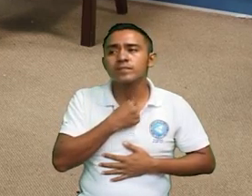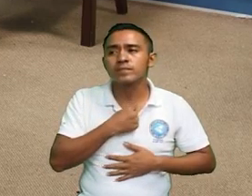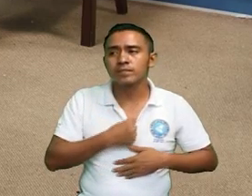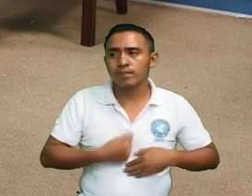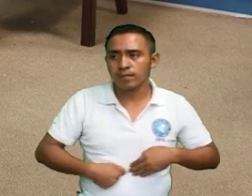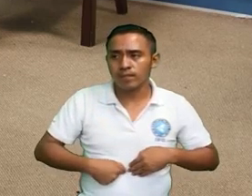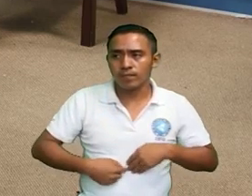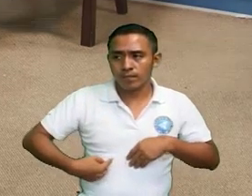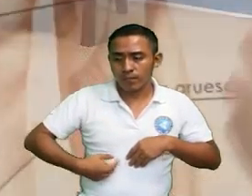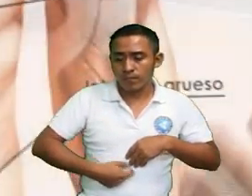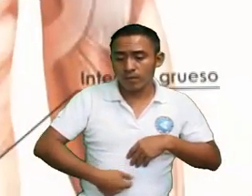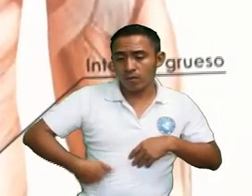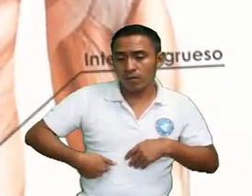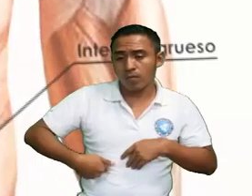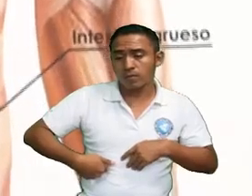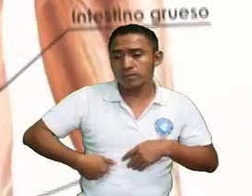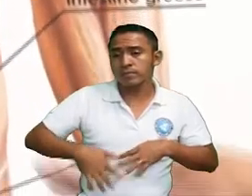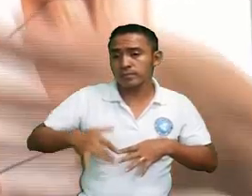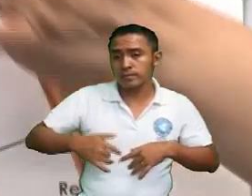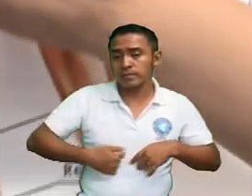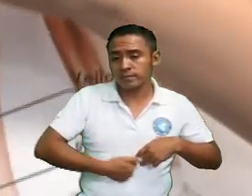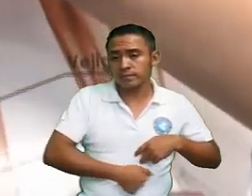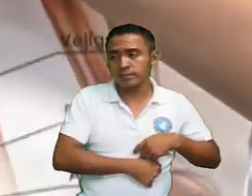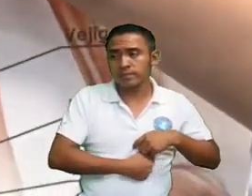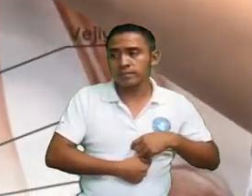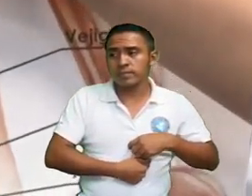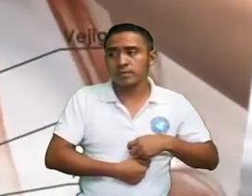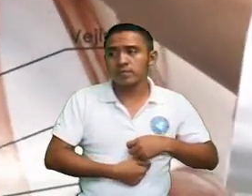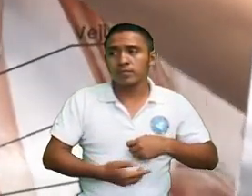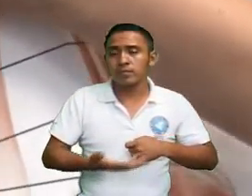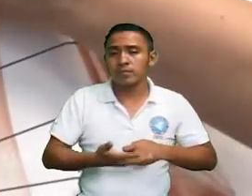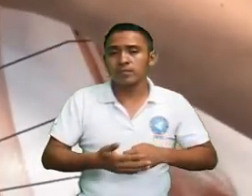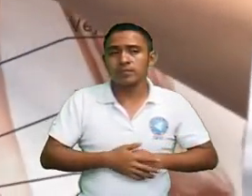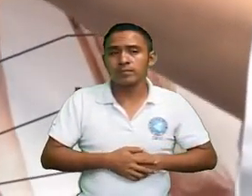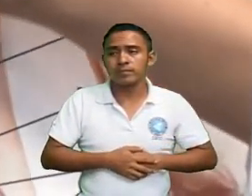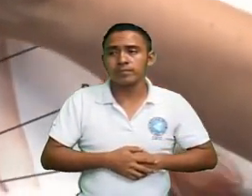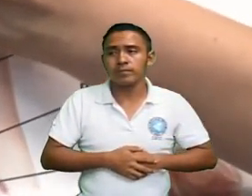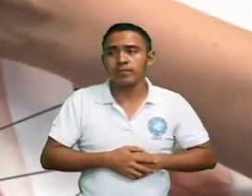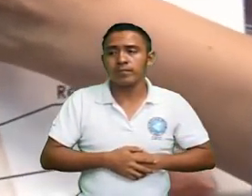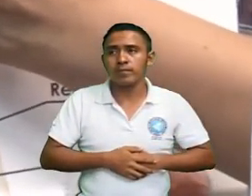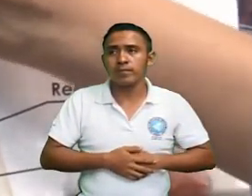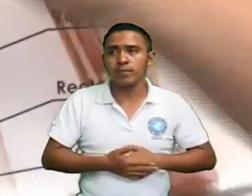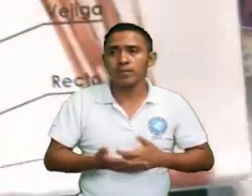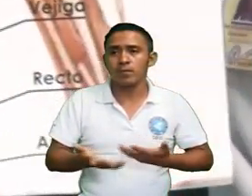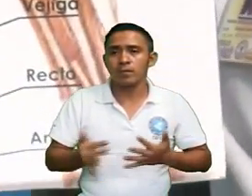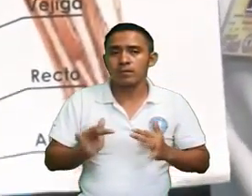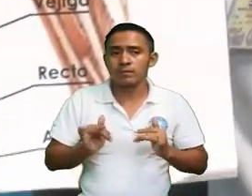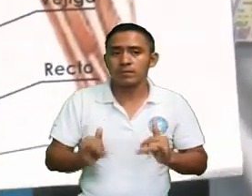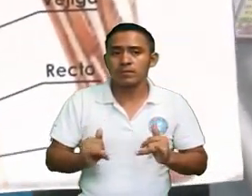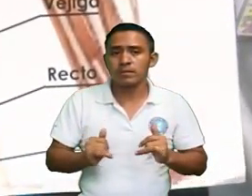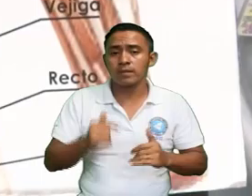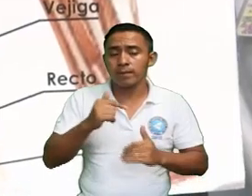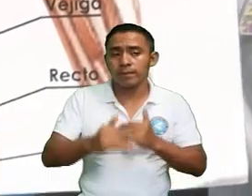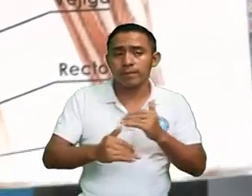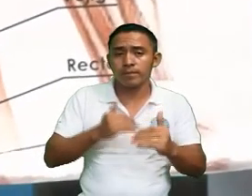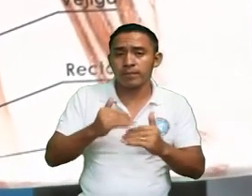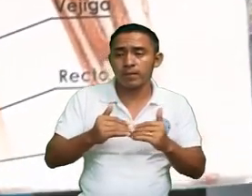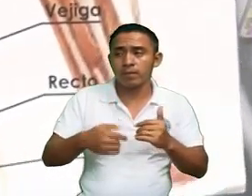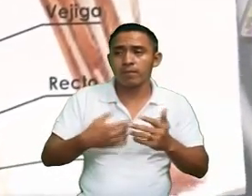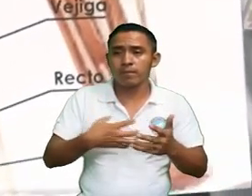y llega al estómago. Ya estando en el estómago, entre el esófago y el estómago, además del proceso de